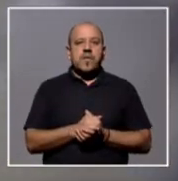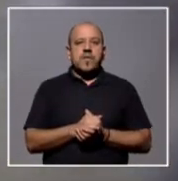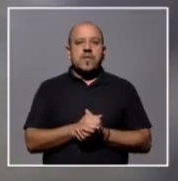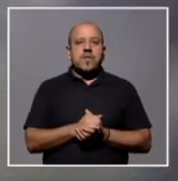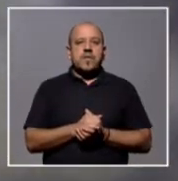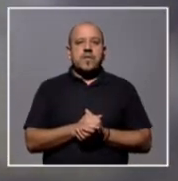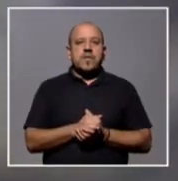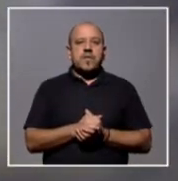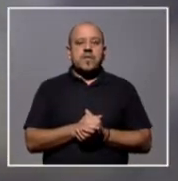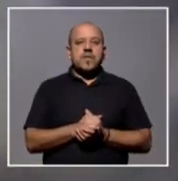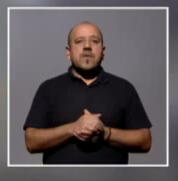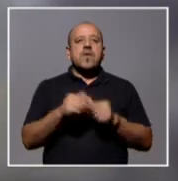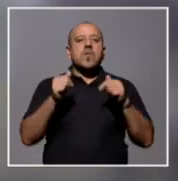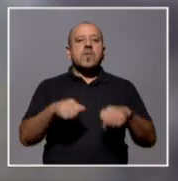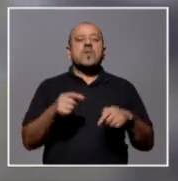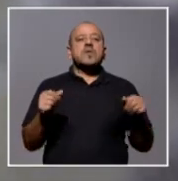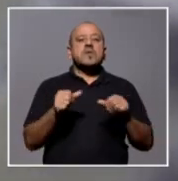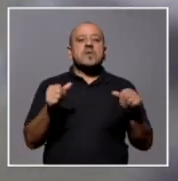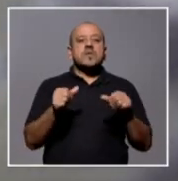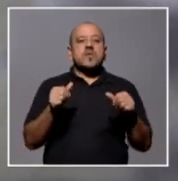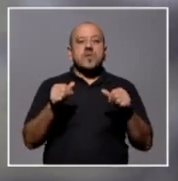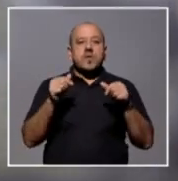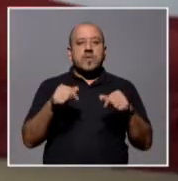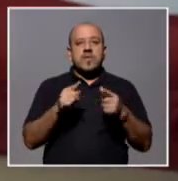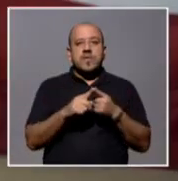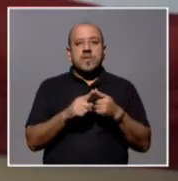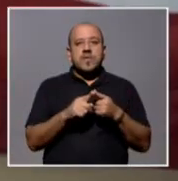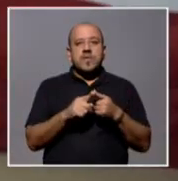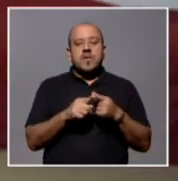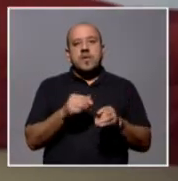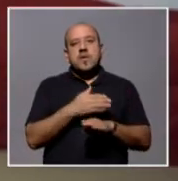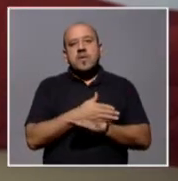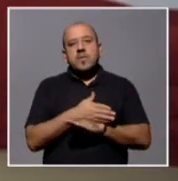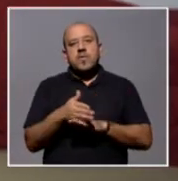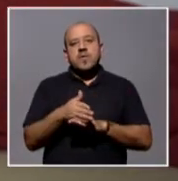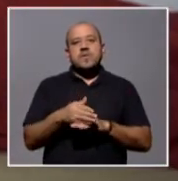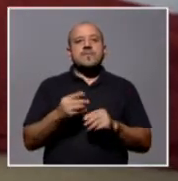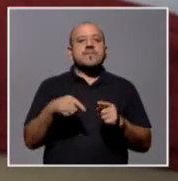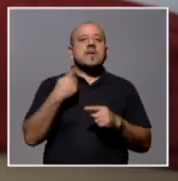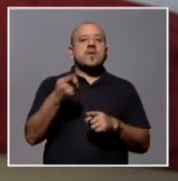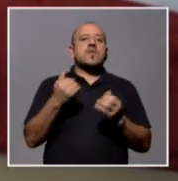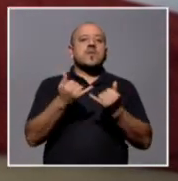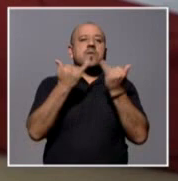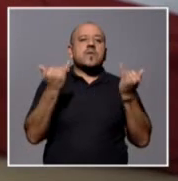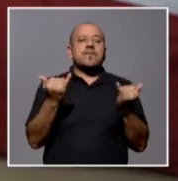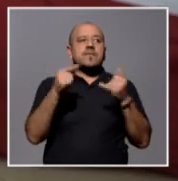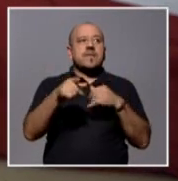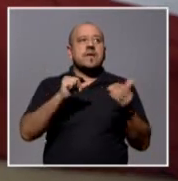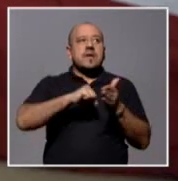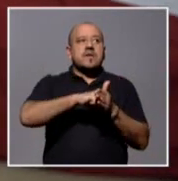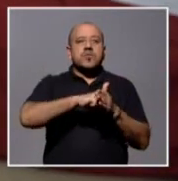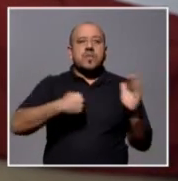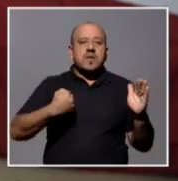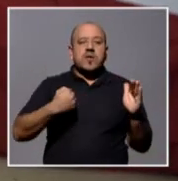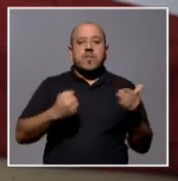El 13 de marzo, cuando se declaró la emergencia, después al otro día se surgió de que se suspendieron muchos